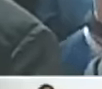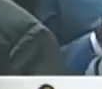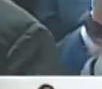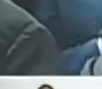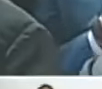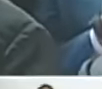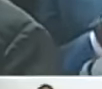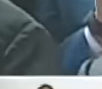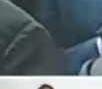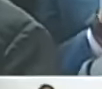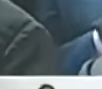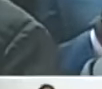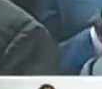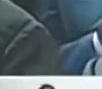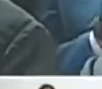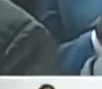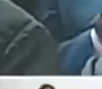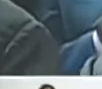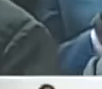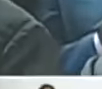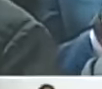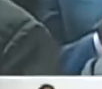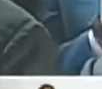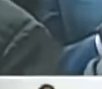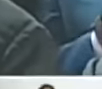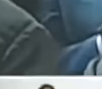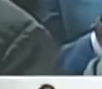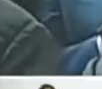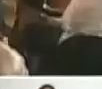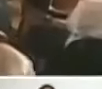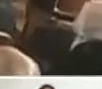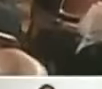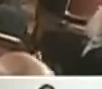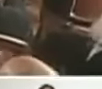Escarrá, de dilatada trayectoria